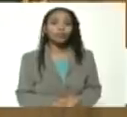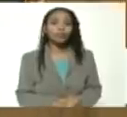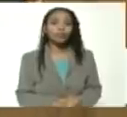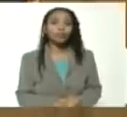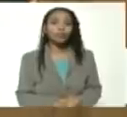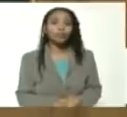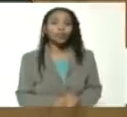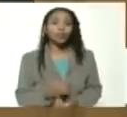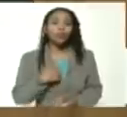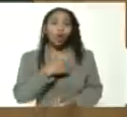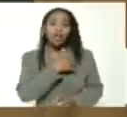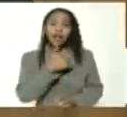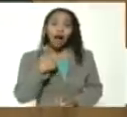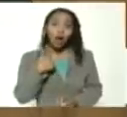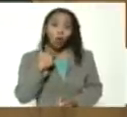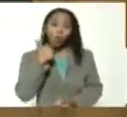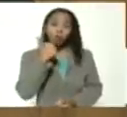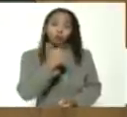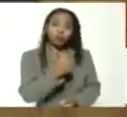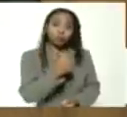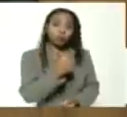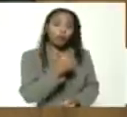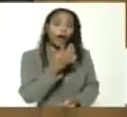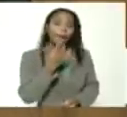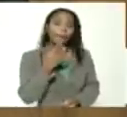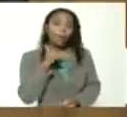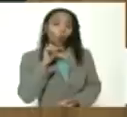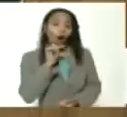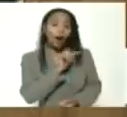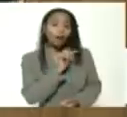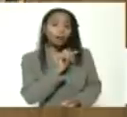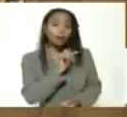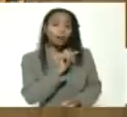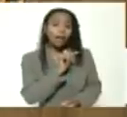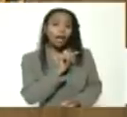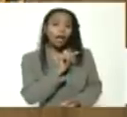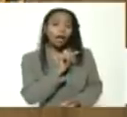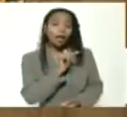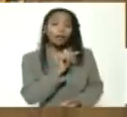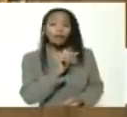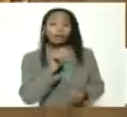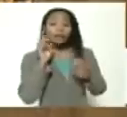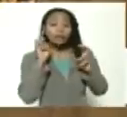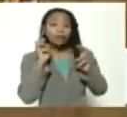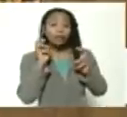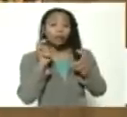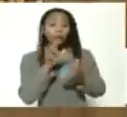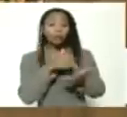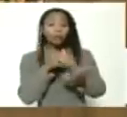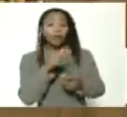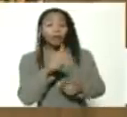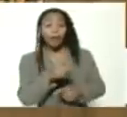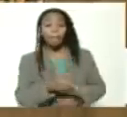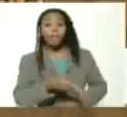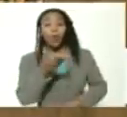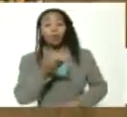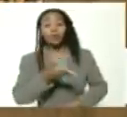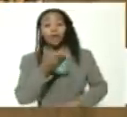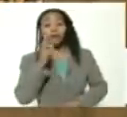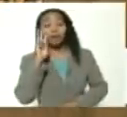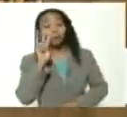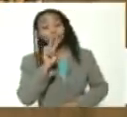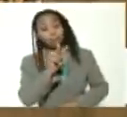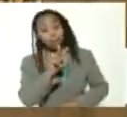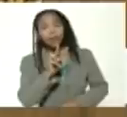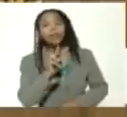Quiero destacar, por ejemplo, que esta cruzada ha sido de las más emblemáticas, de las más importantes